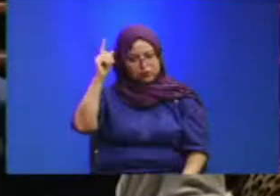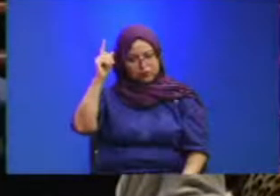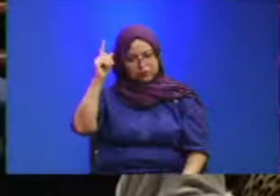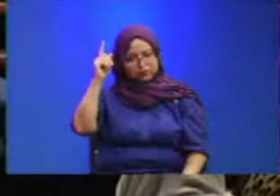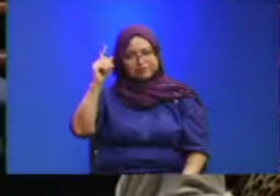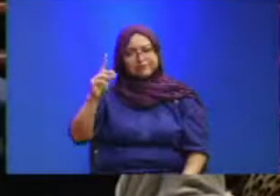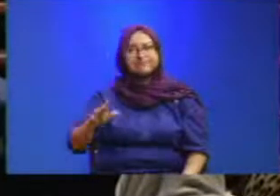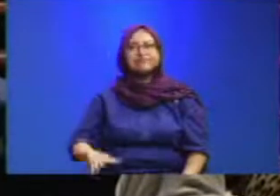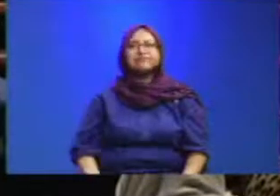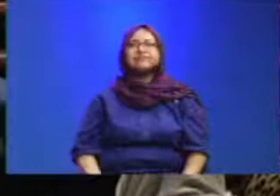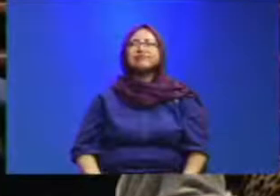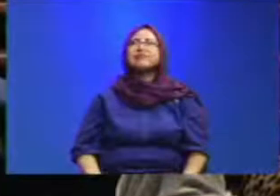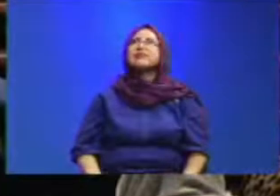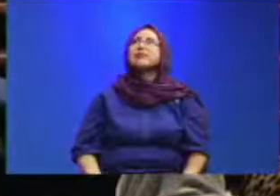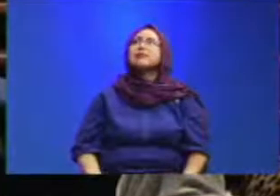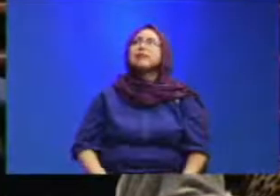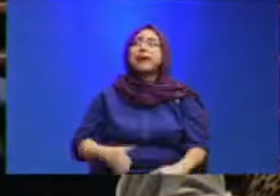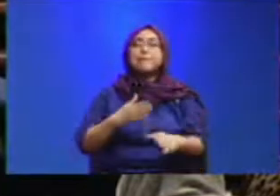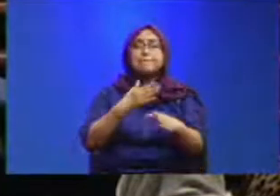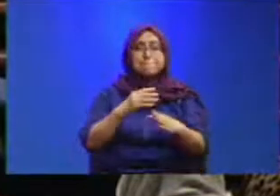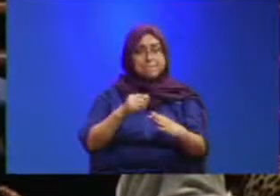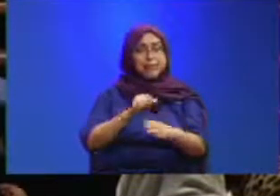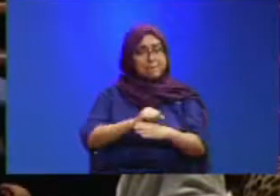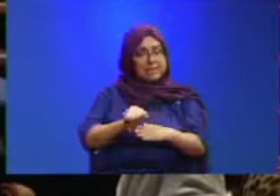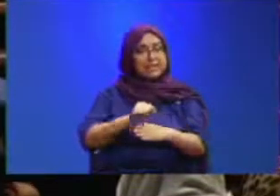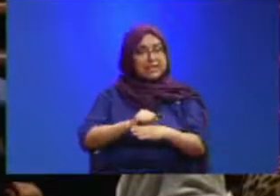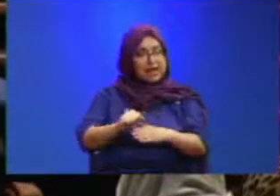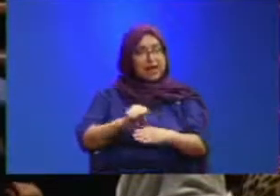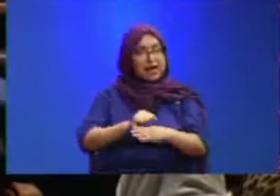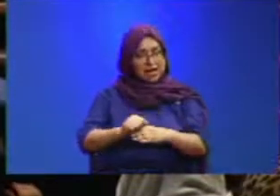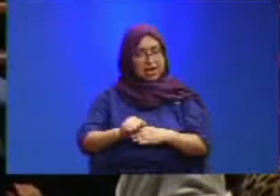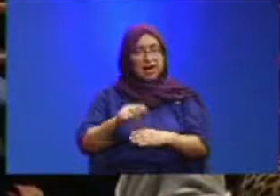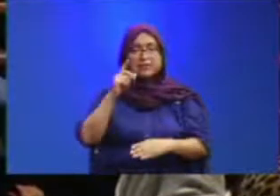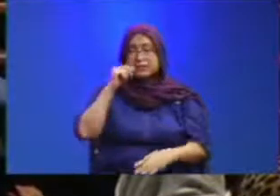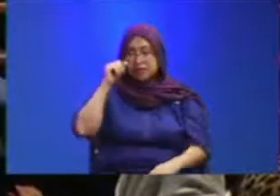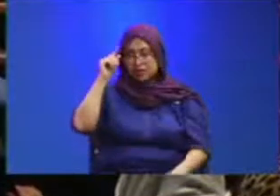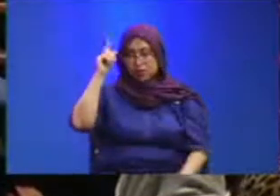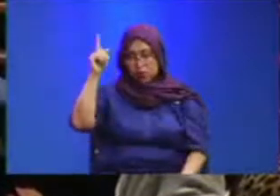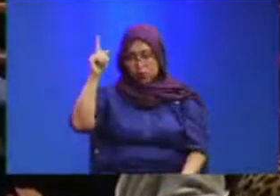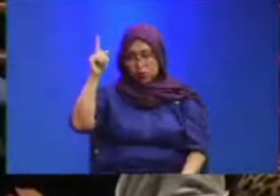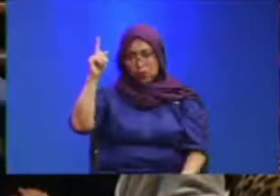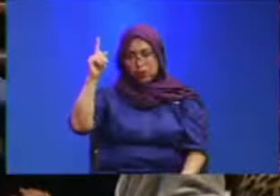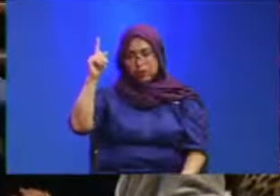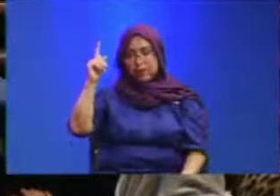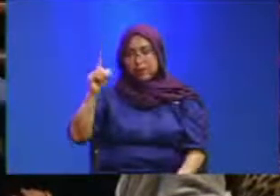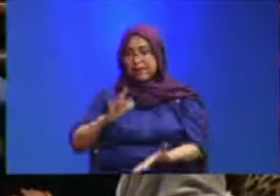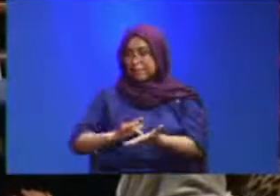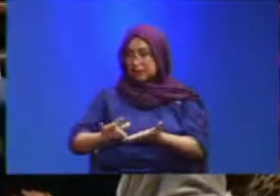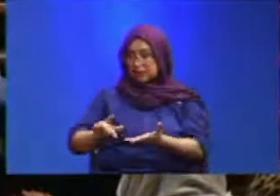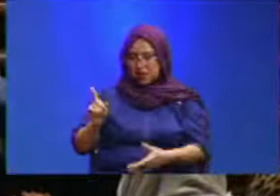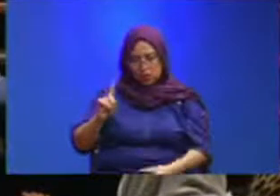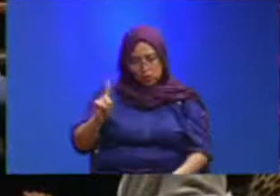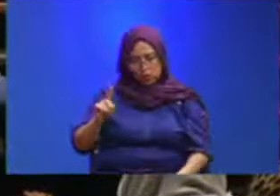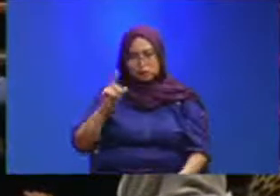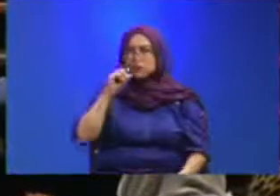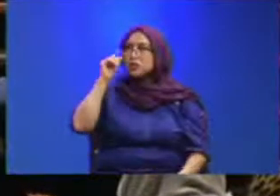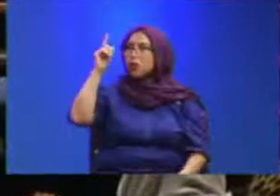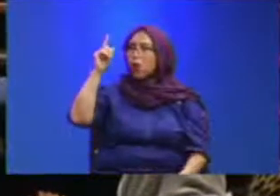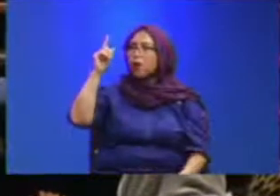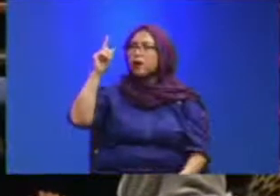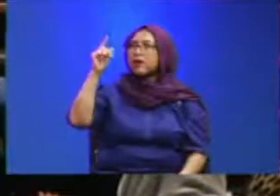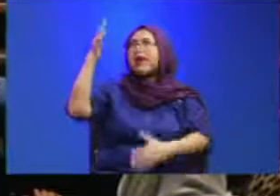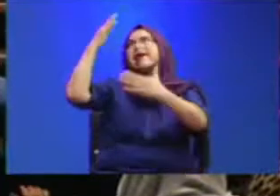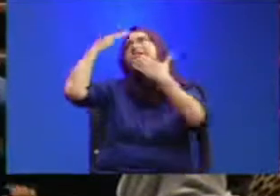todo nuestro cuerpo para llevarla a la práctica que nunca regrese esa palabra vacía gracias padre